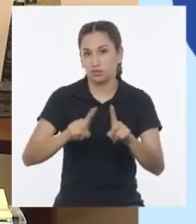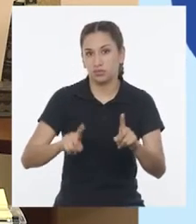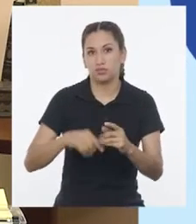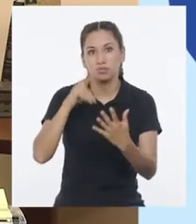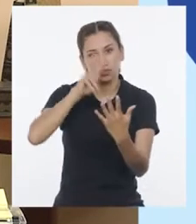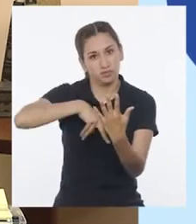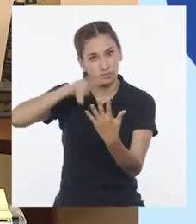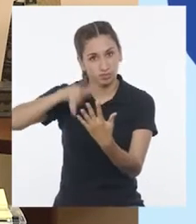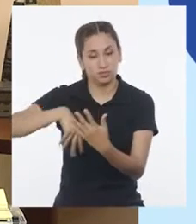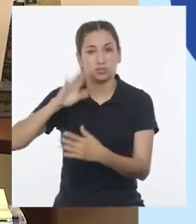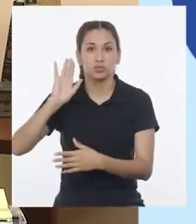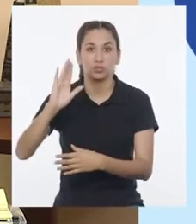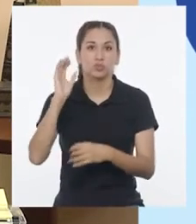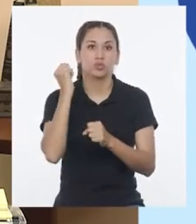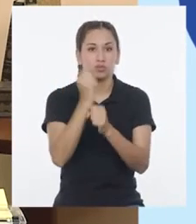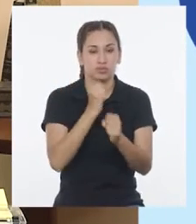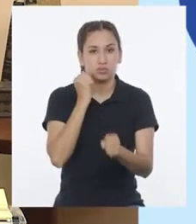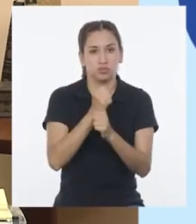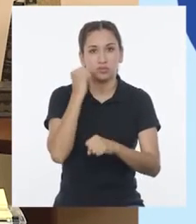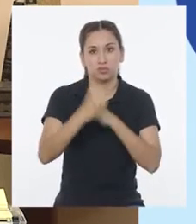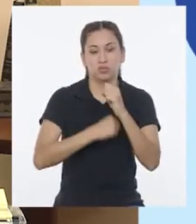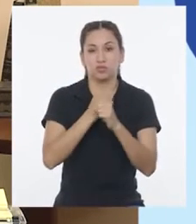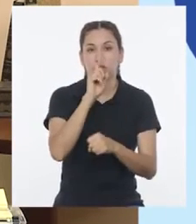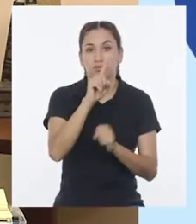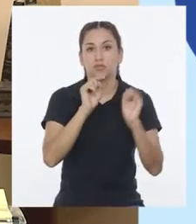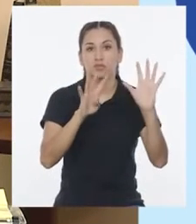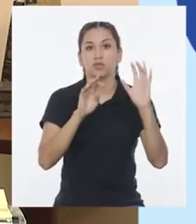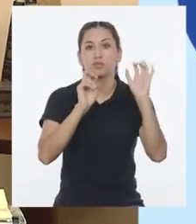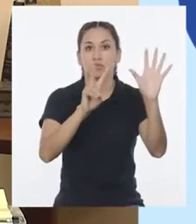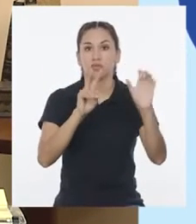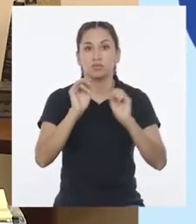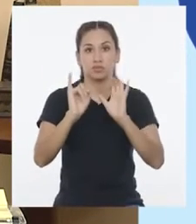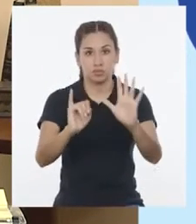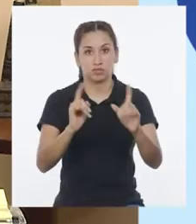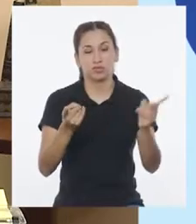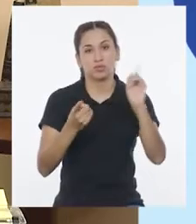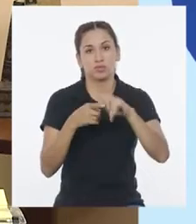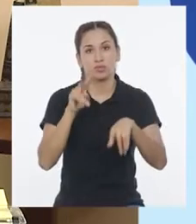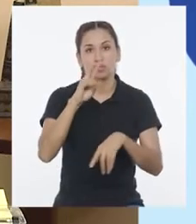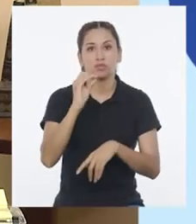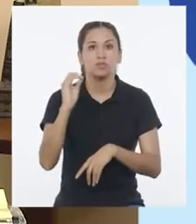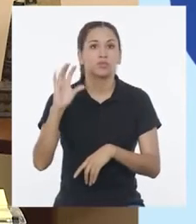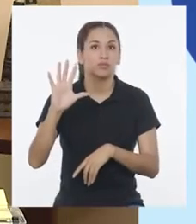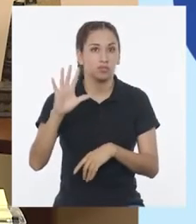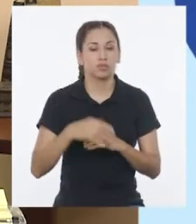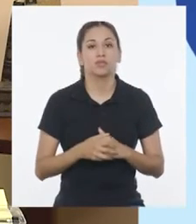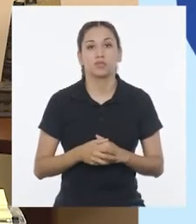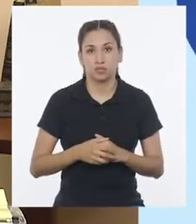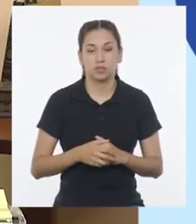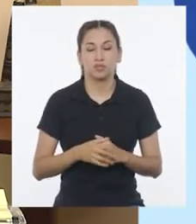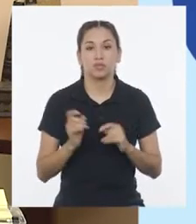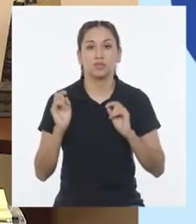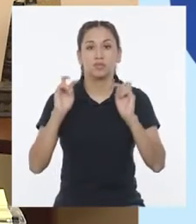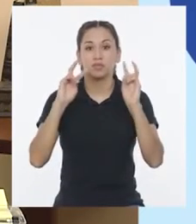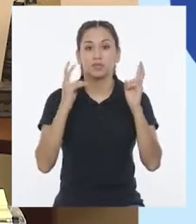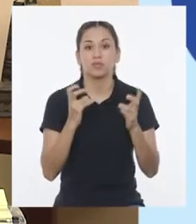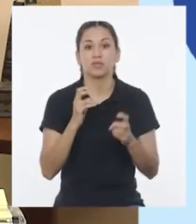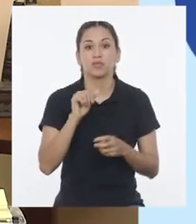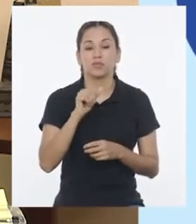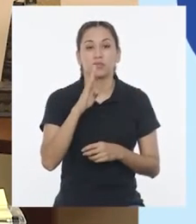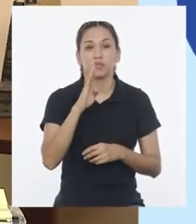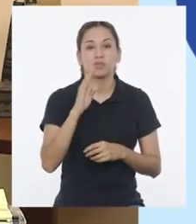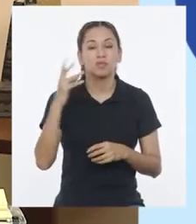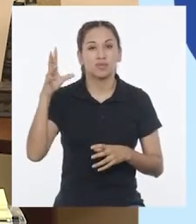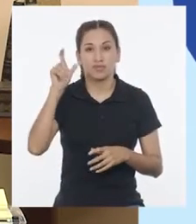campesinas, analizaremos diversas fuentes sobre su actividad entre los años 1976 y